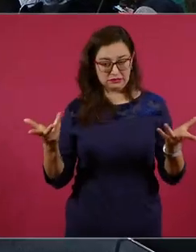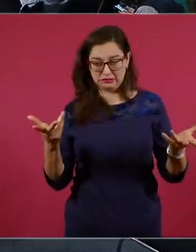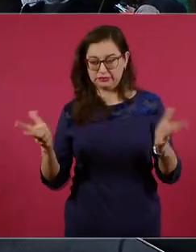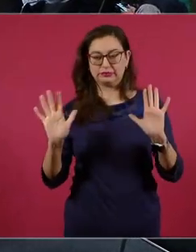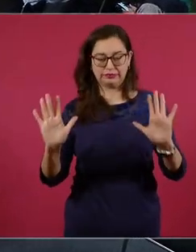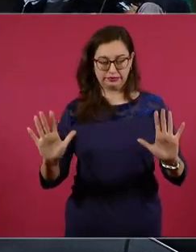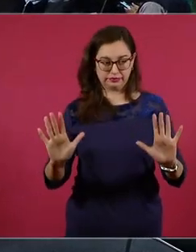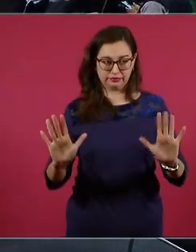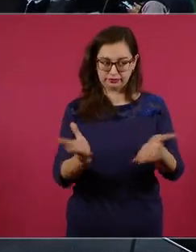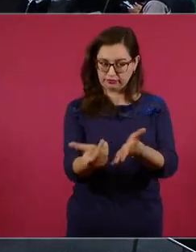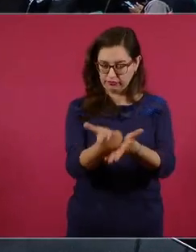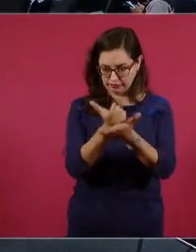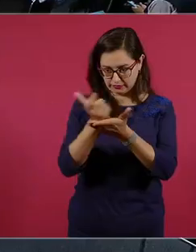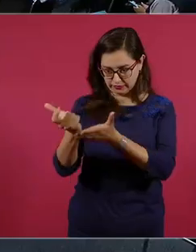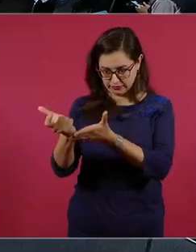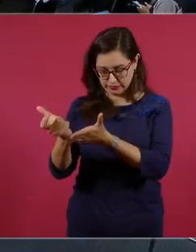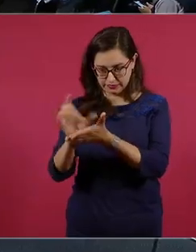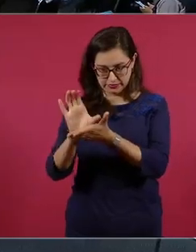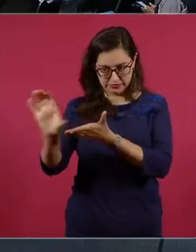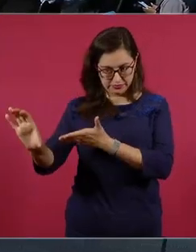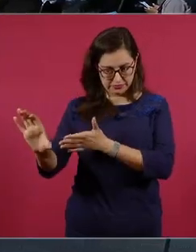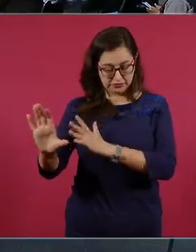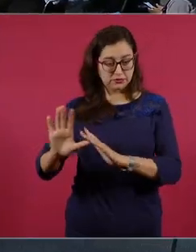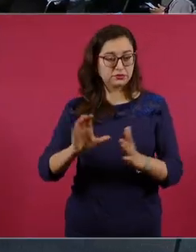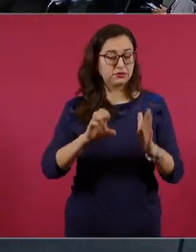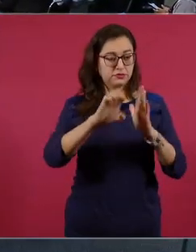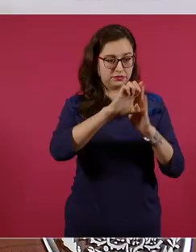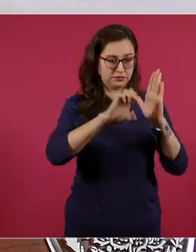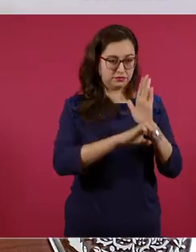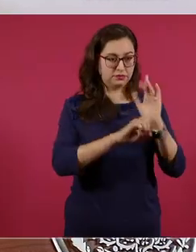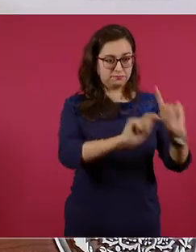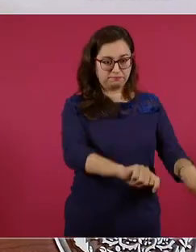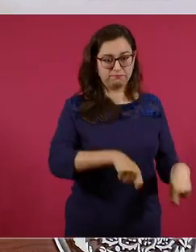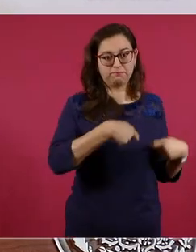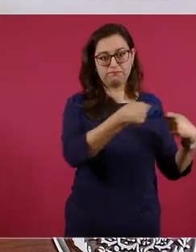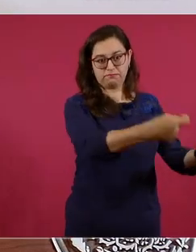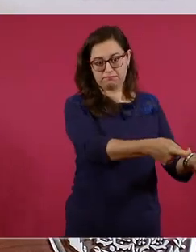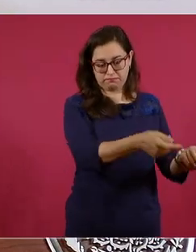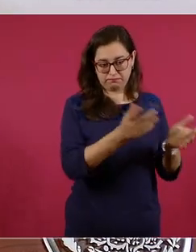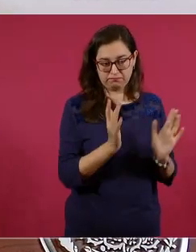sus escrituras, porque ahora seguramente no tienen